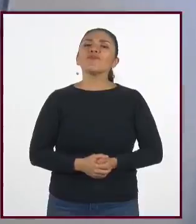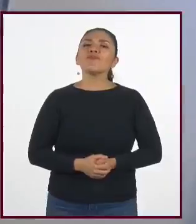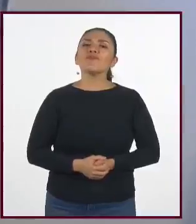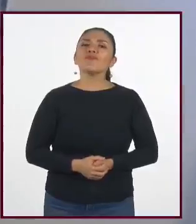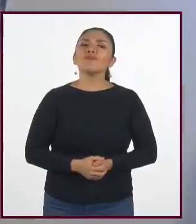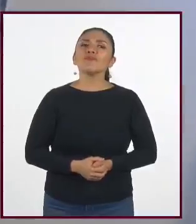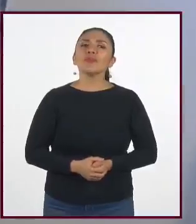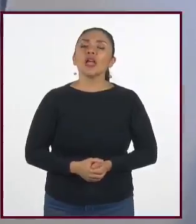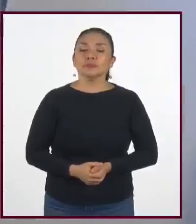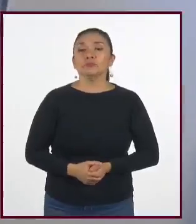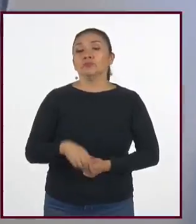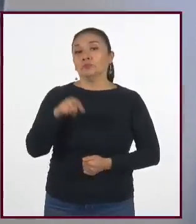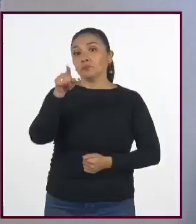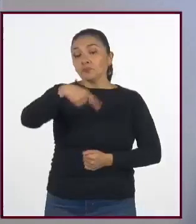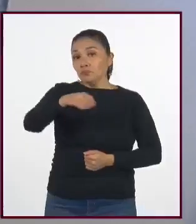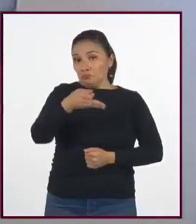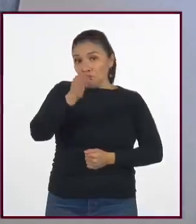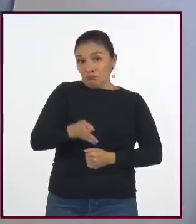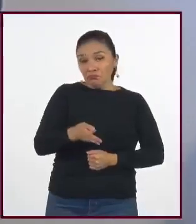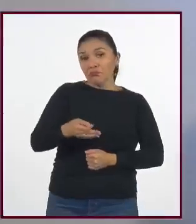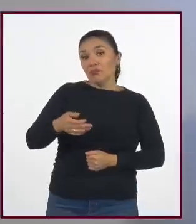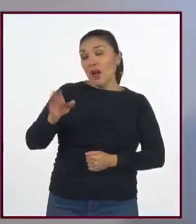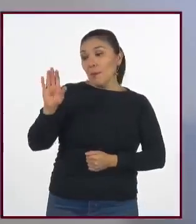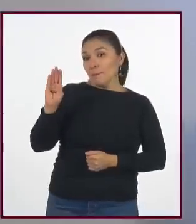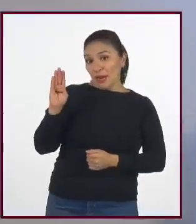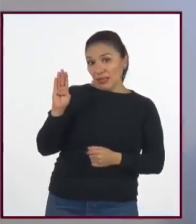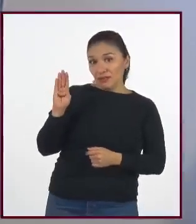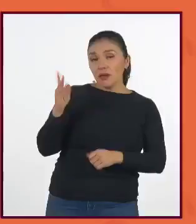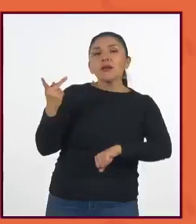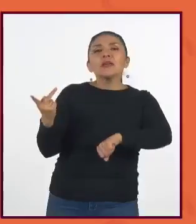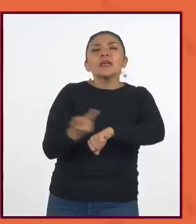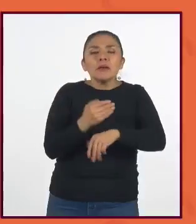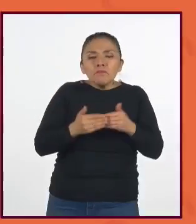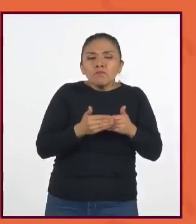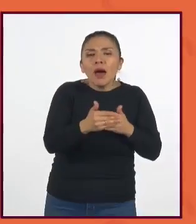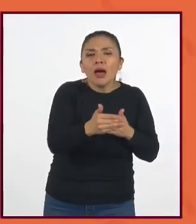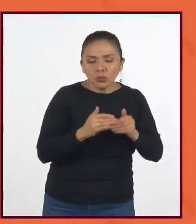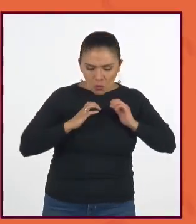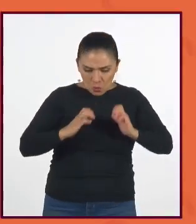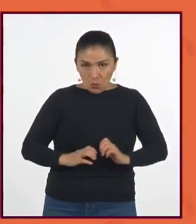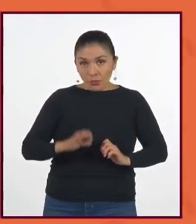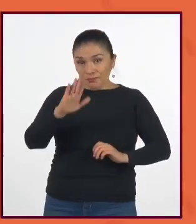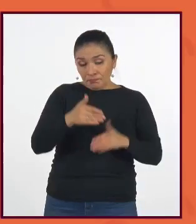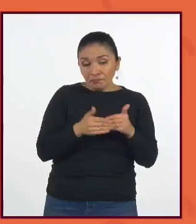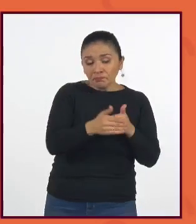efectos del consumo de cannabis tanto a corto como a largo plazo? A corto plazo hay una sensación